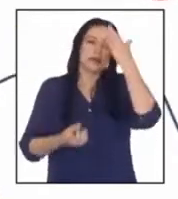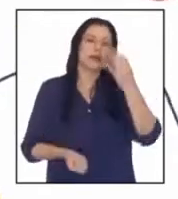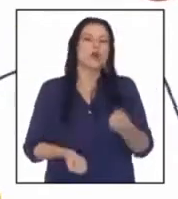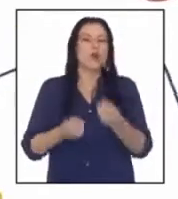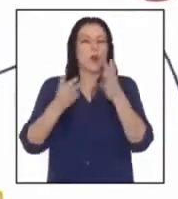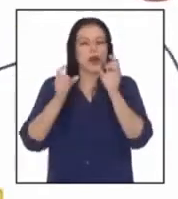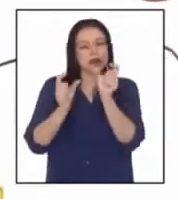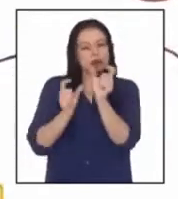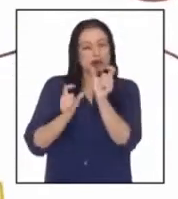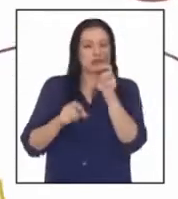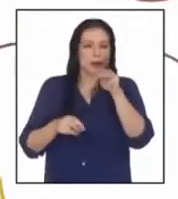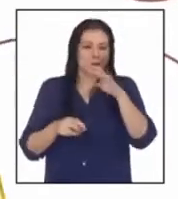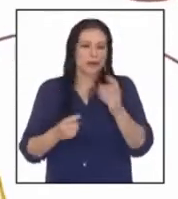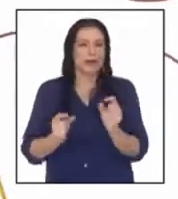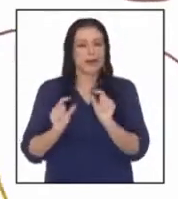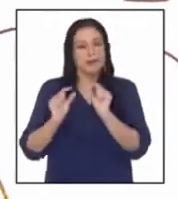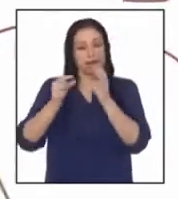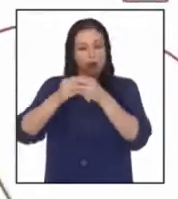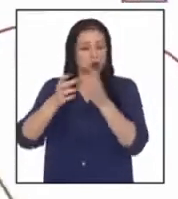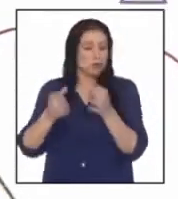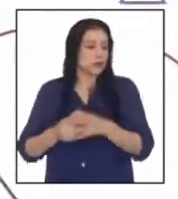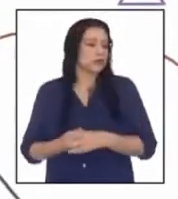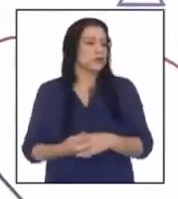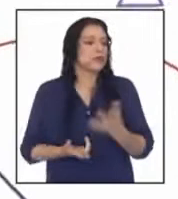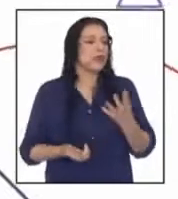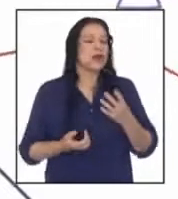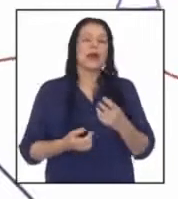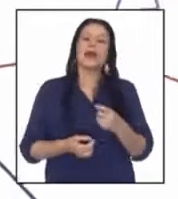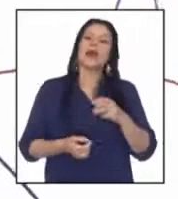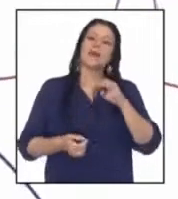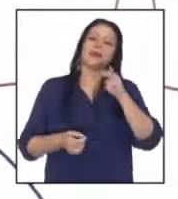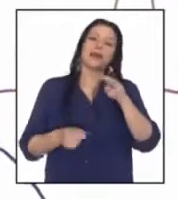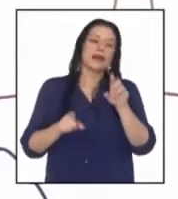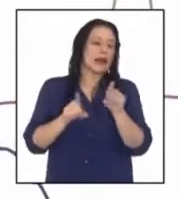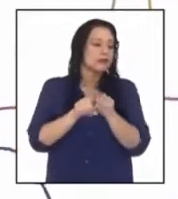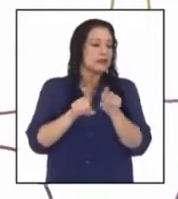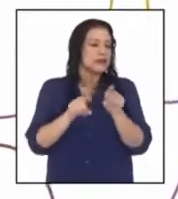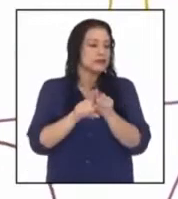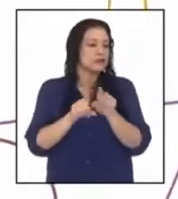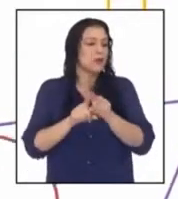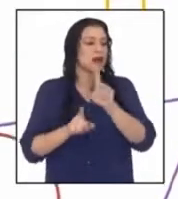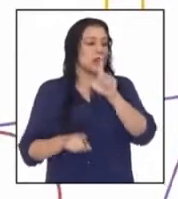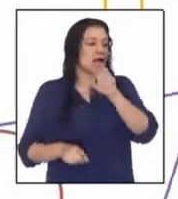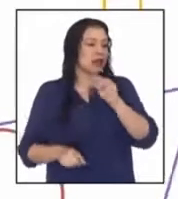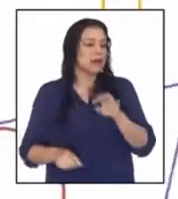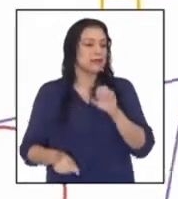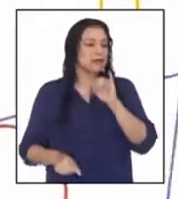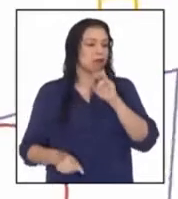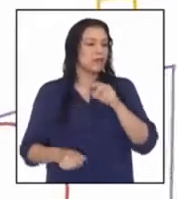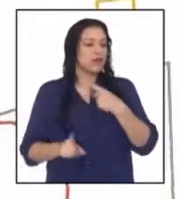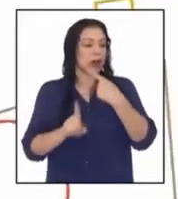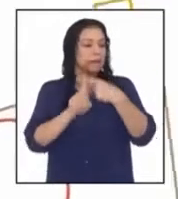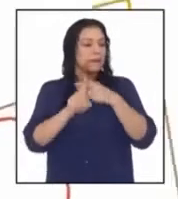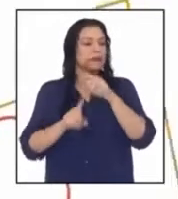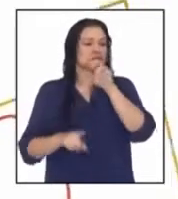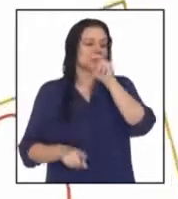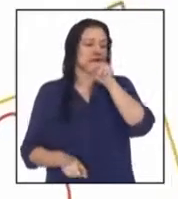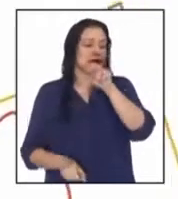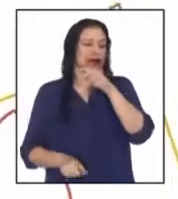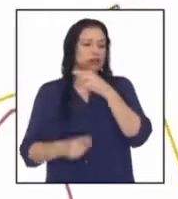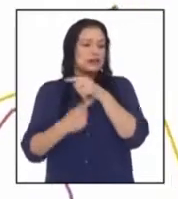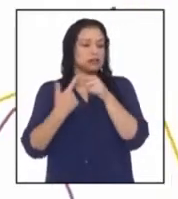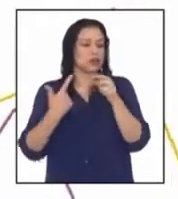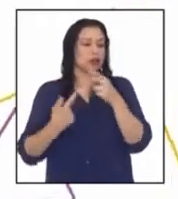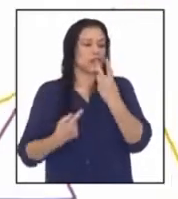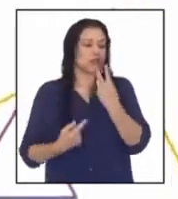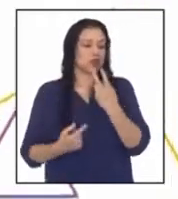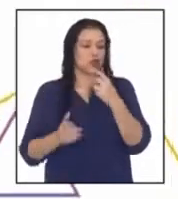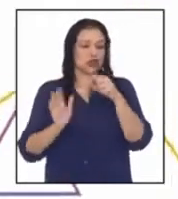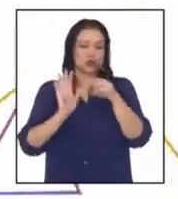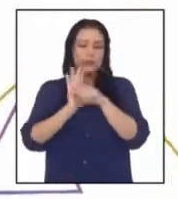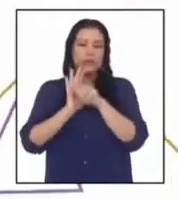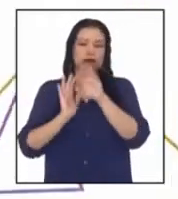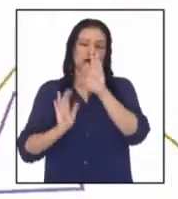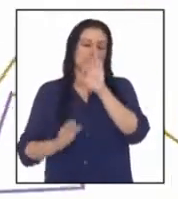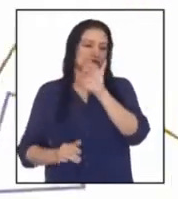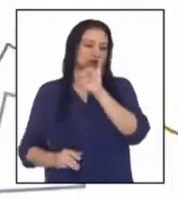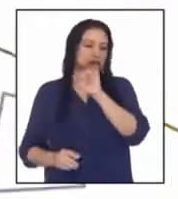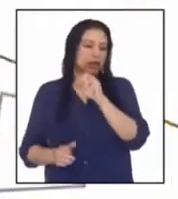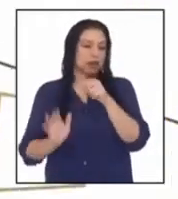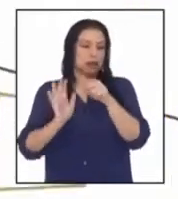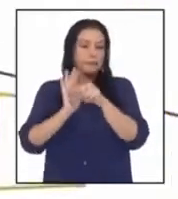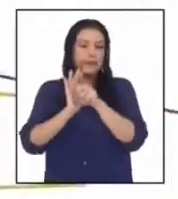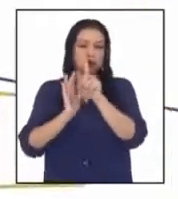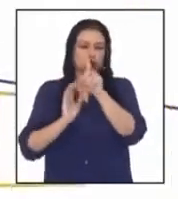datos agrupados. La mediana es igual al límite inferior de la clase mediana más el producto del cociente compuesto por el dato